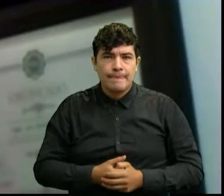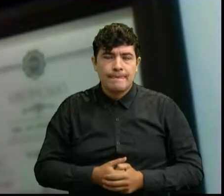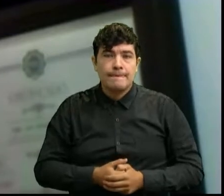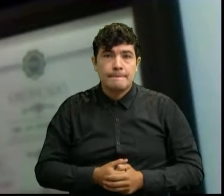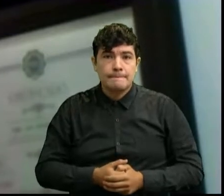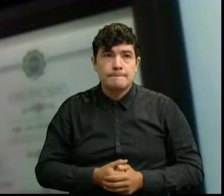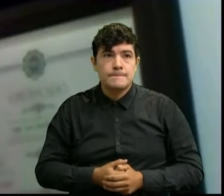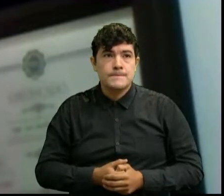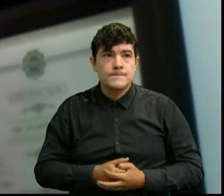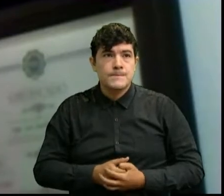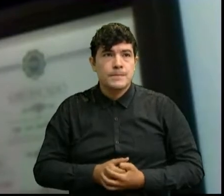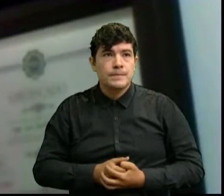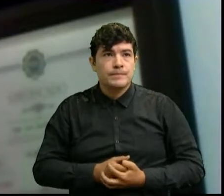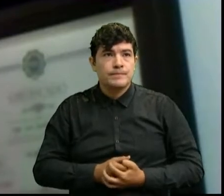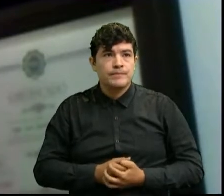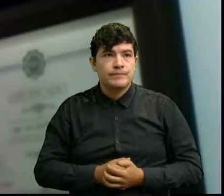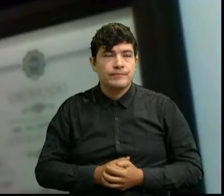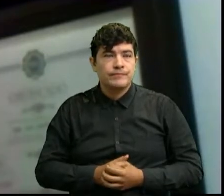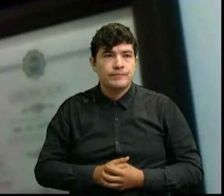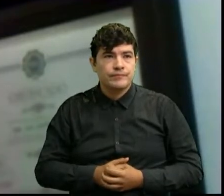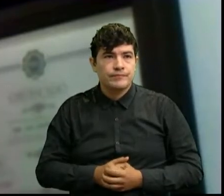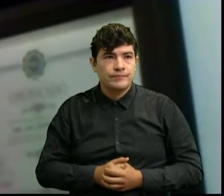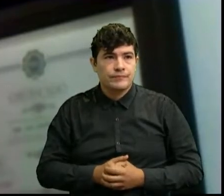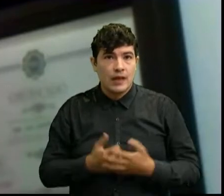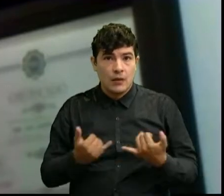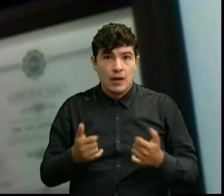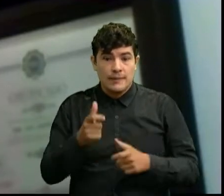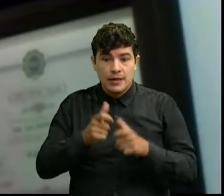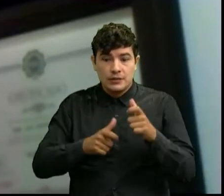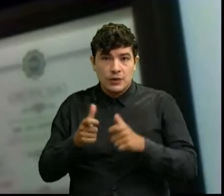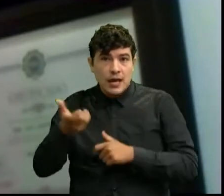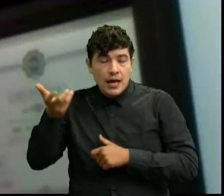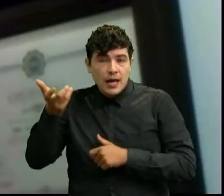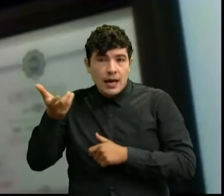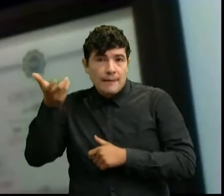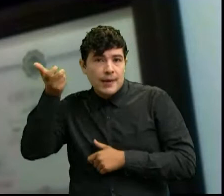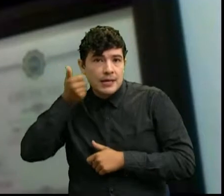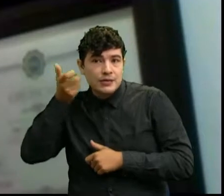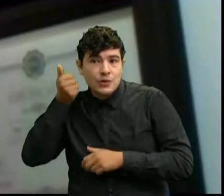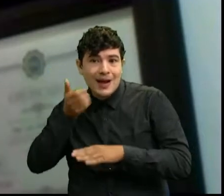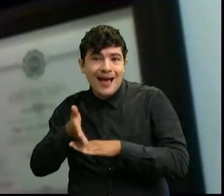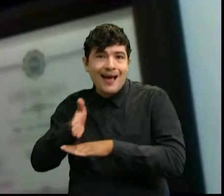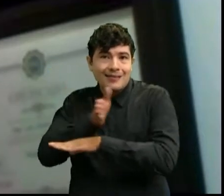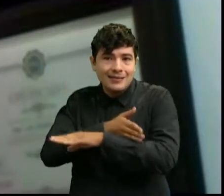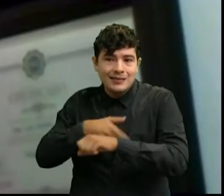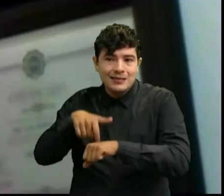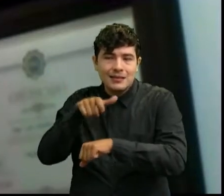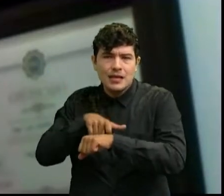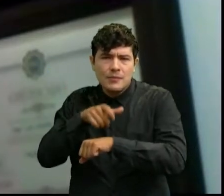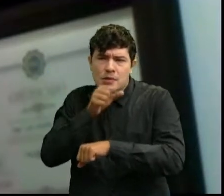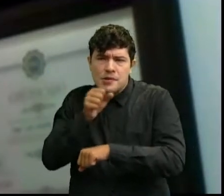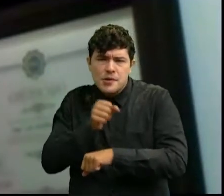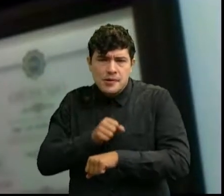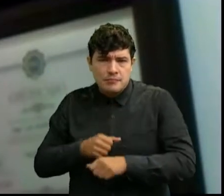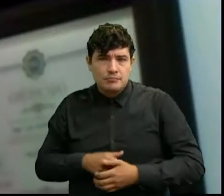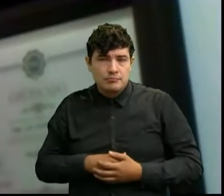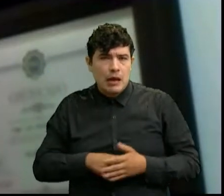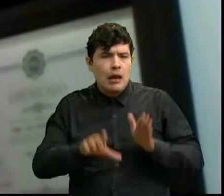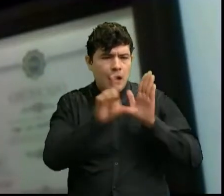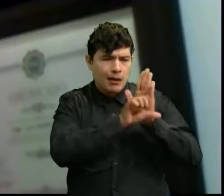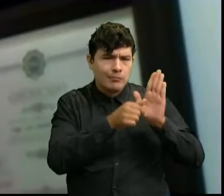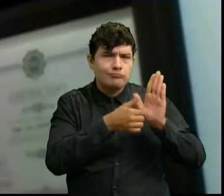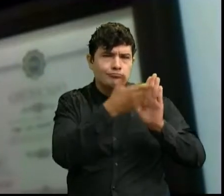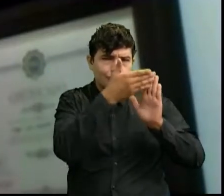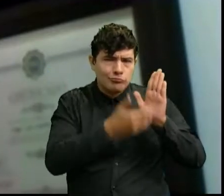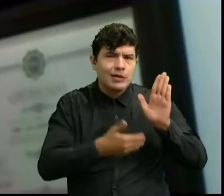de reclamar la pensión anticipada de vejez en las administradoras de fondos privados. Y no es que sea ahora, porque la ley lo